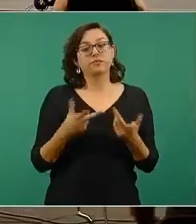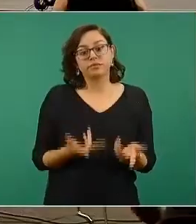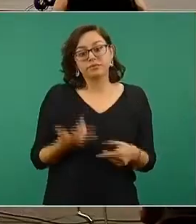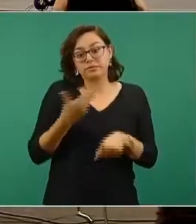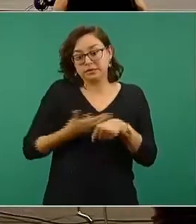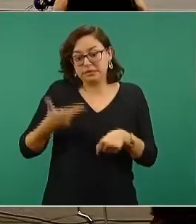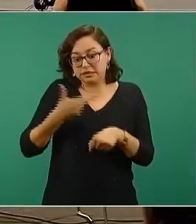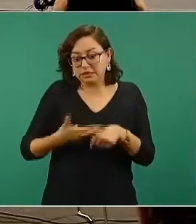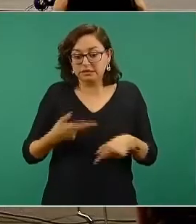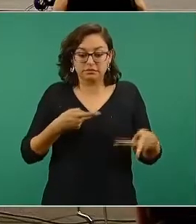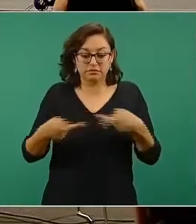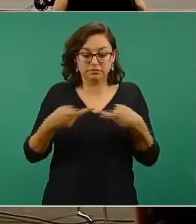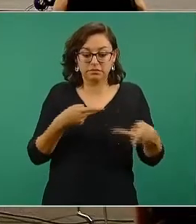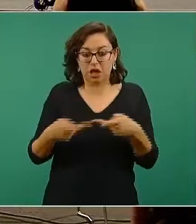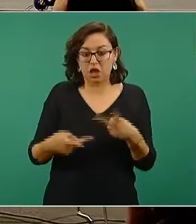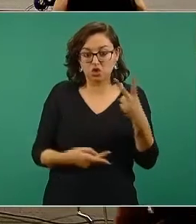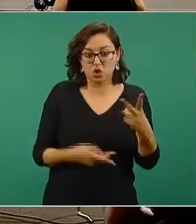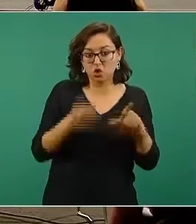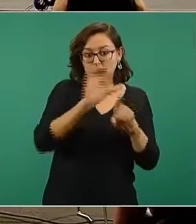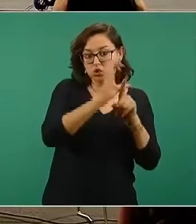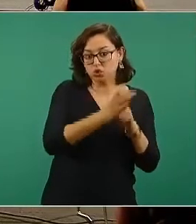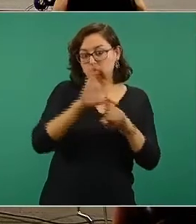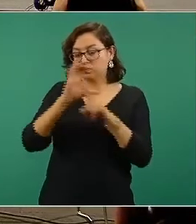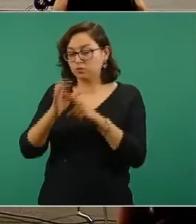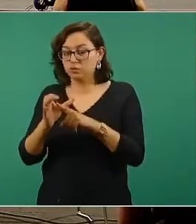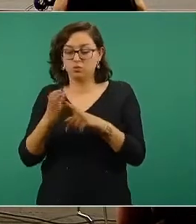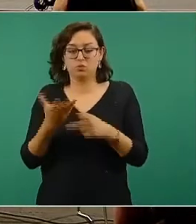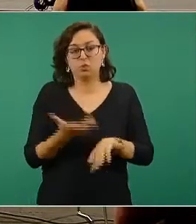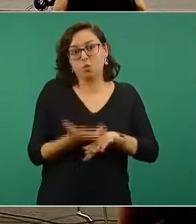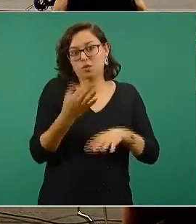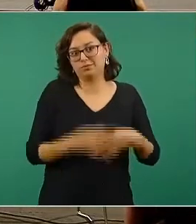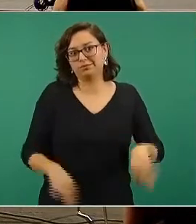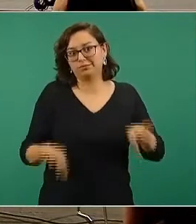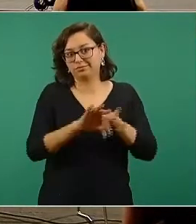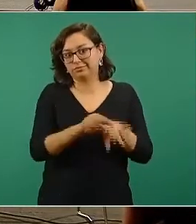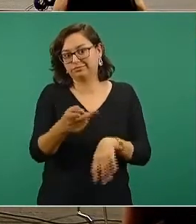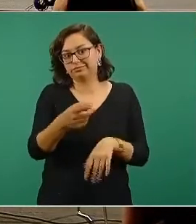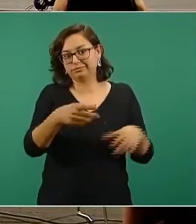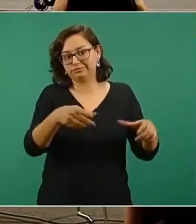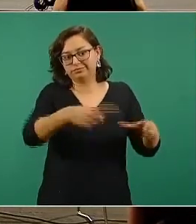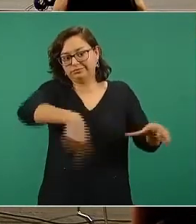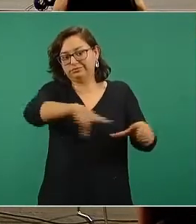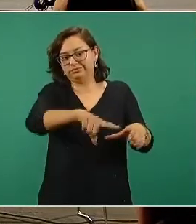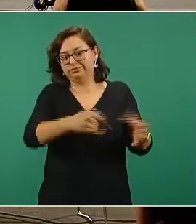tienen un rol importante en la decisión. Y por eso les hemos dejado a estas